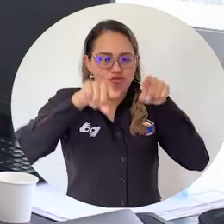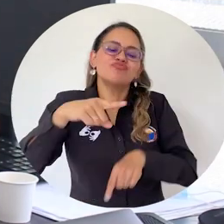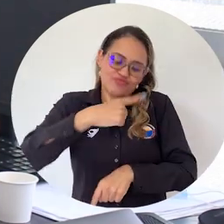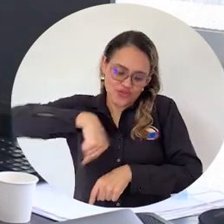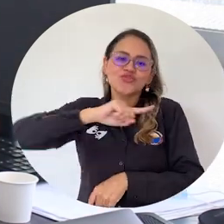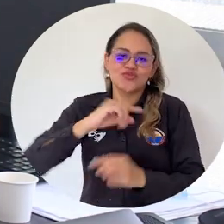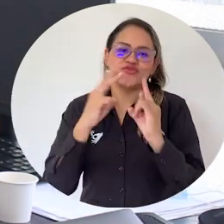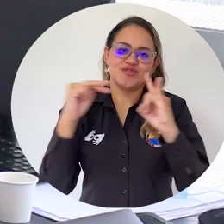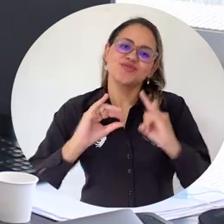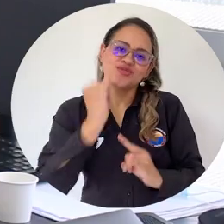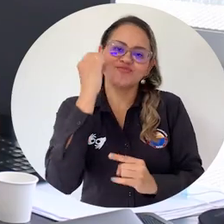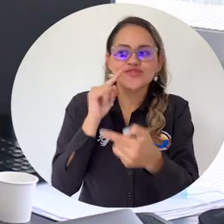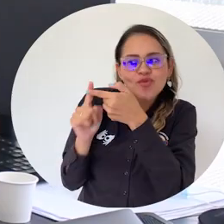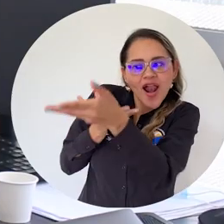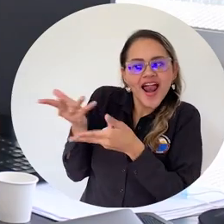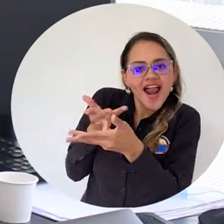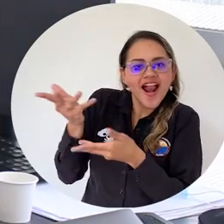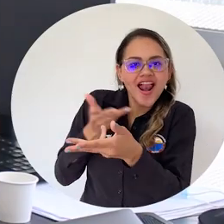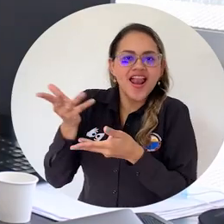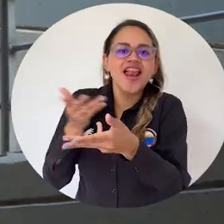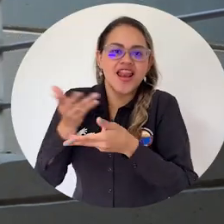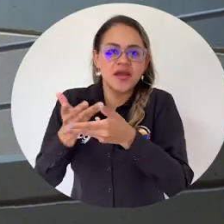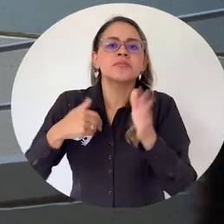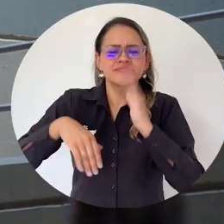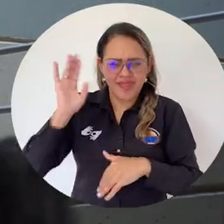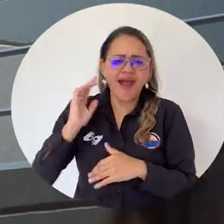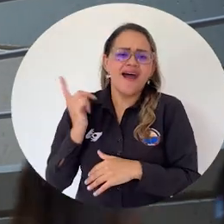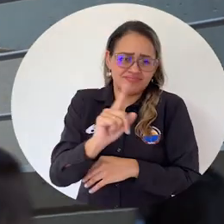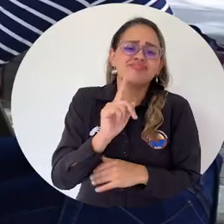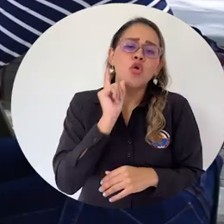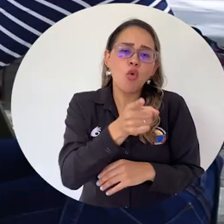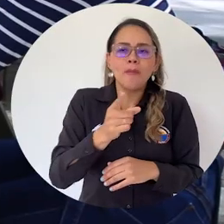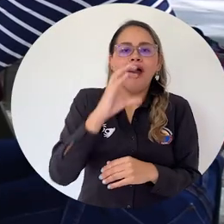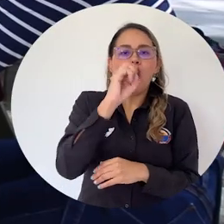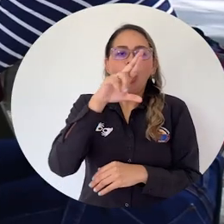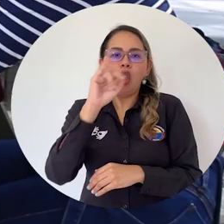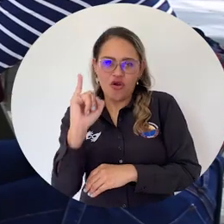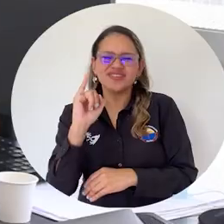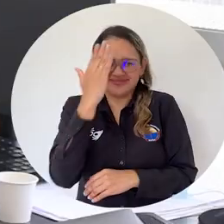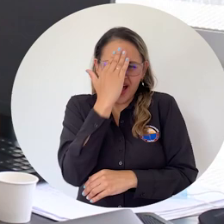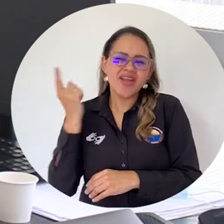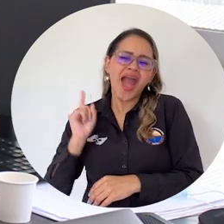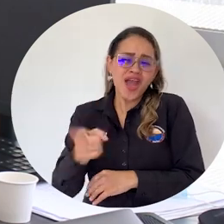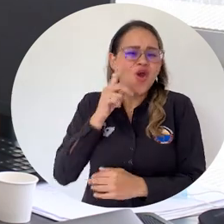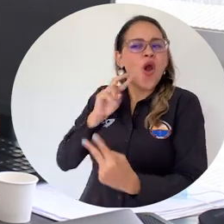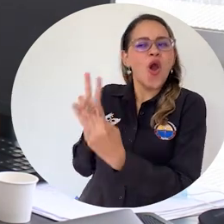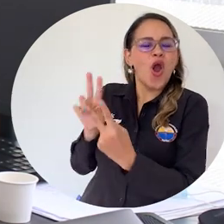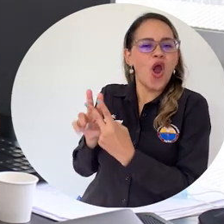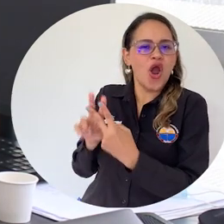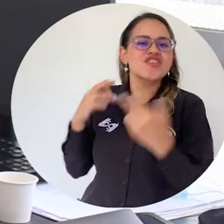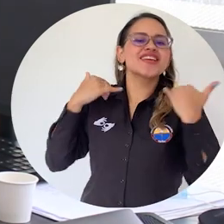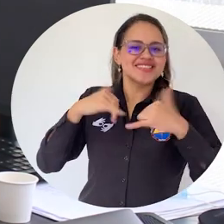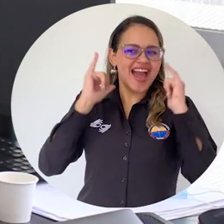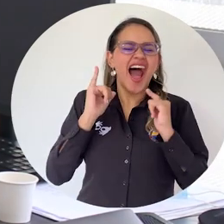esa posibilidad y entre ellos está la Universidad del Magdalena en la costa. Porque venimos trabajando con Fulbright pues aquí, particularmente en la ORI, desde hace varios años, y nos conocen,